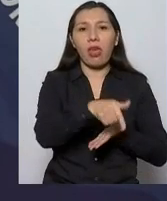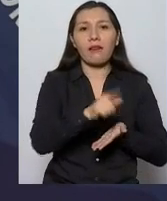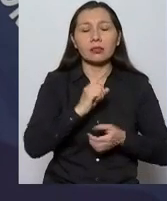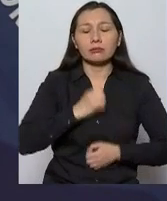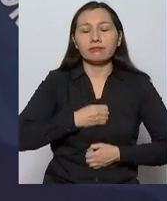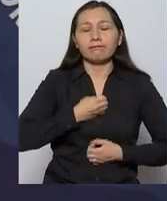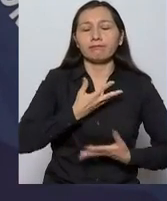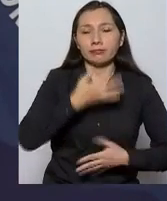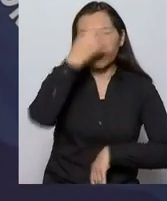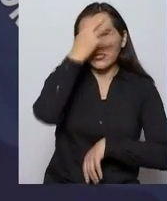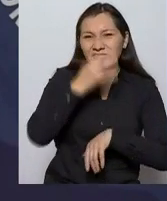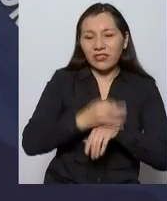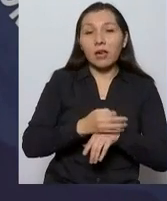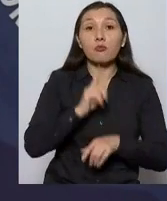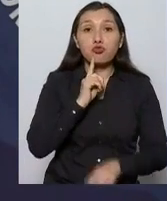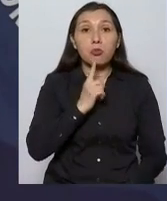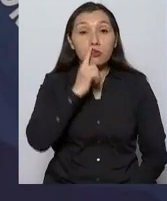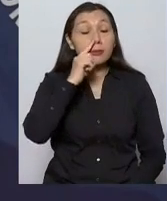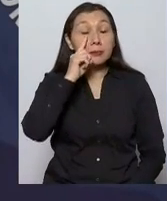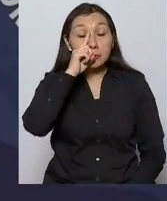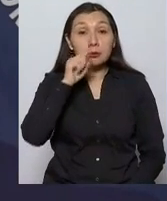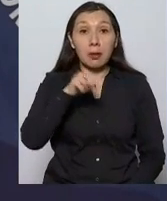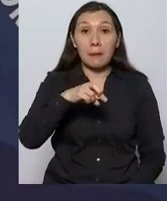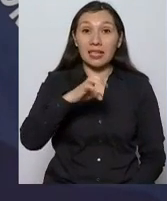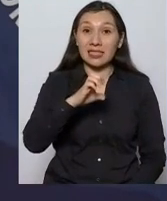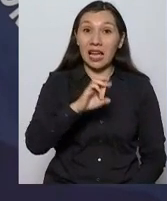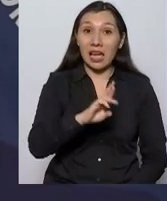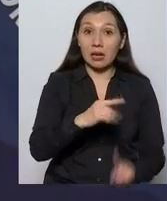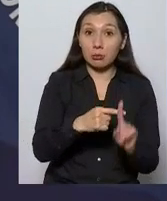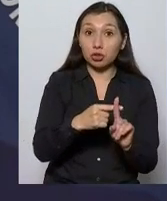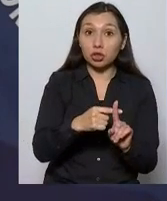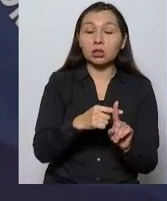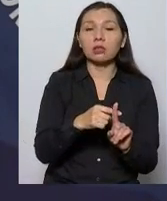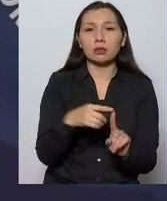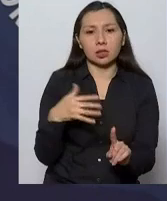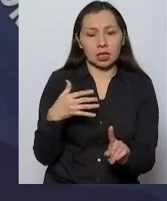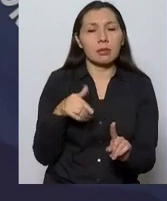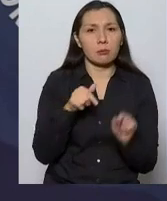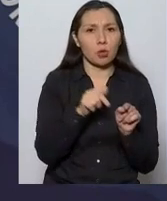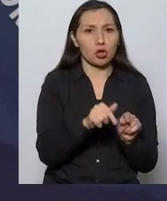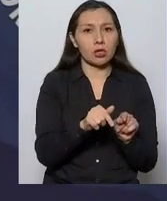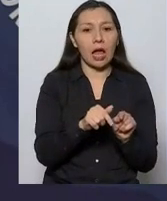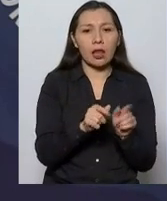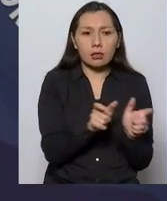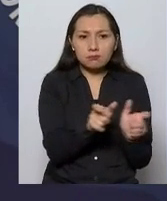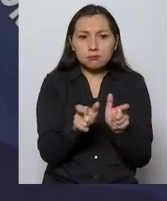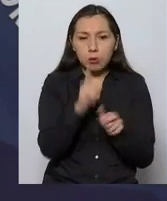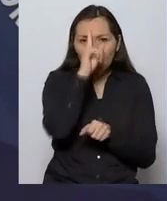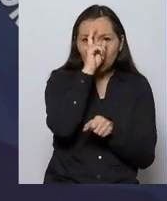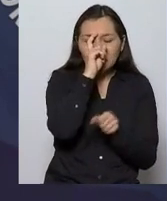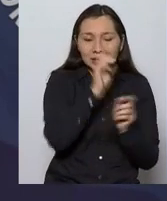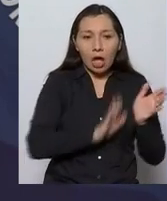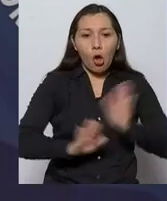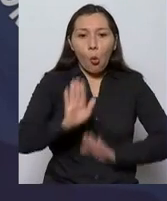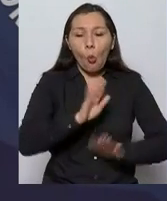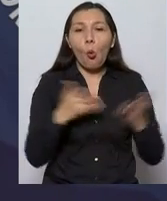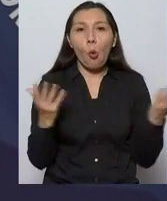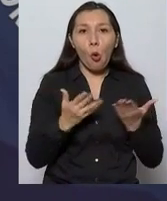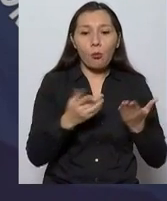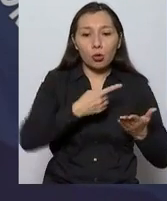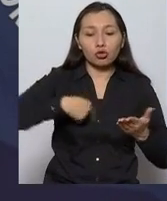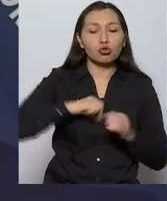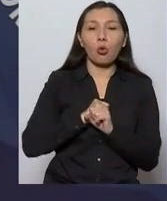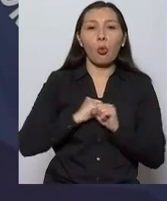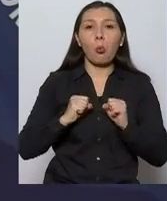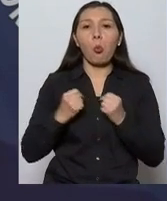tienen síntomas con PCR positivo tiene una importancia clínica para el manejo de ese paciente que nosotros